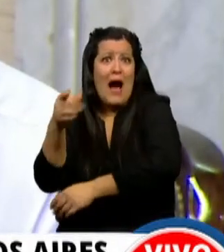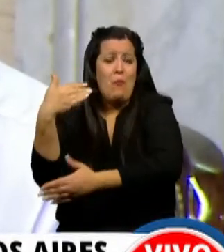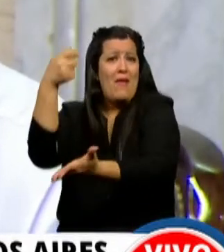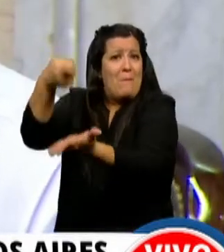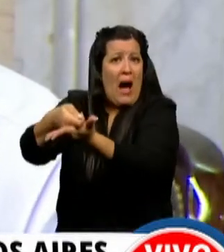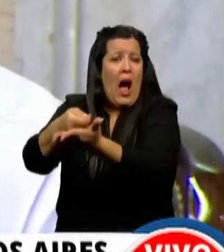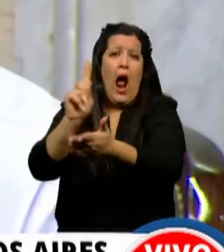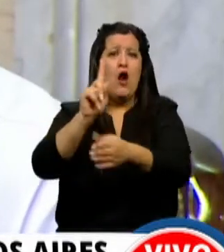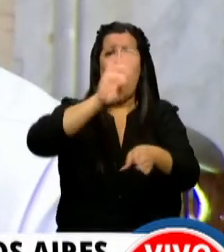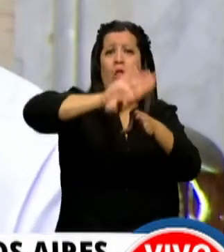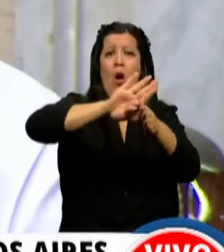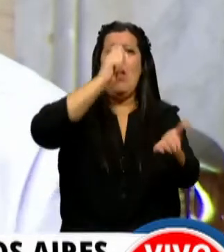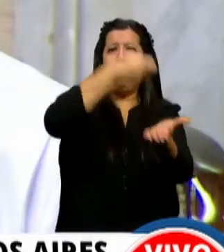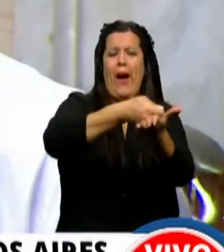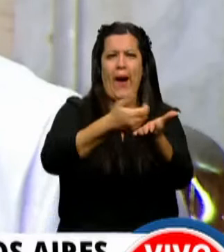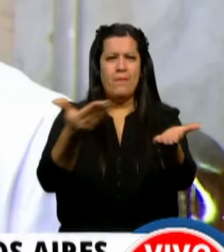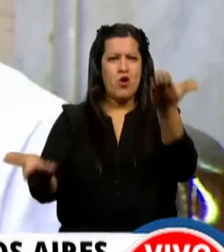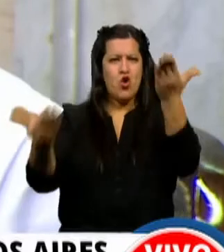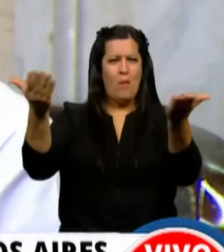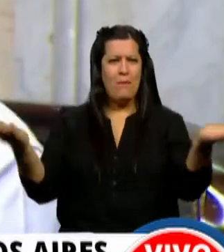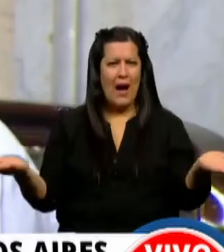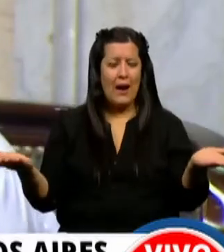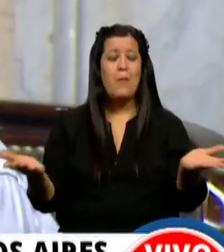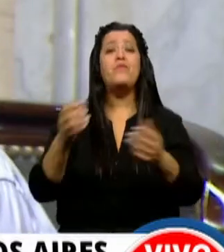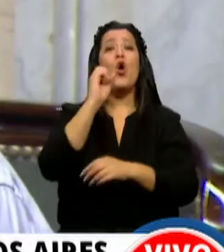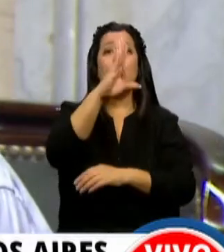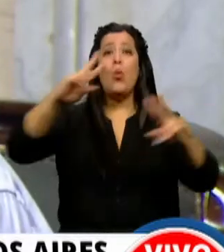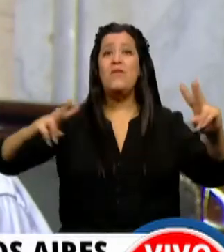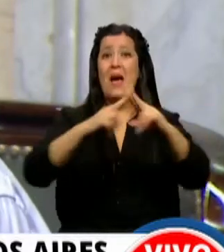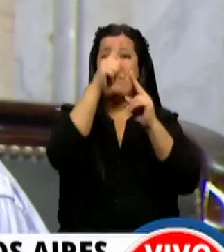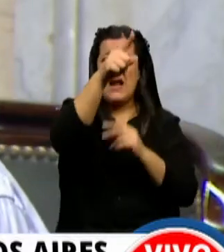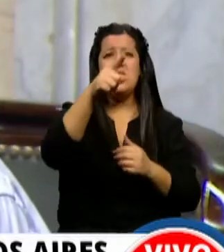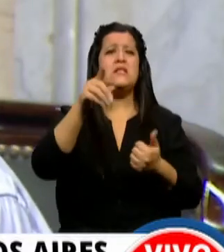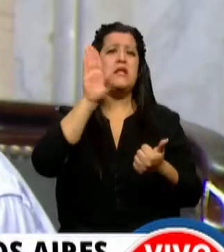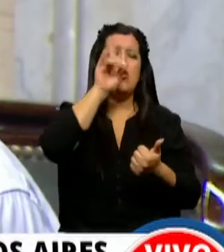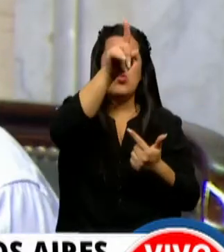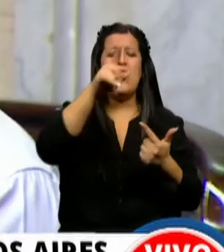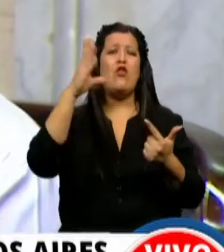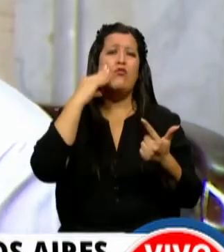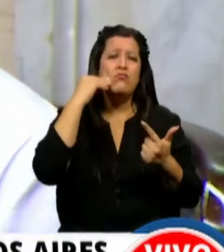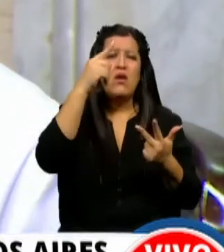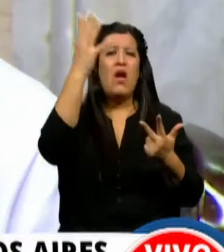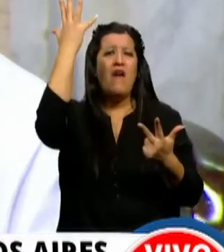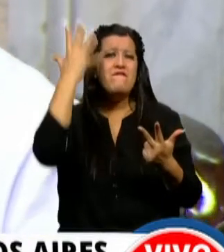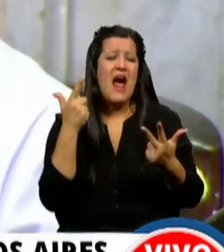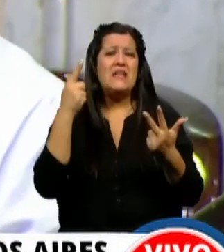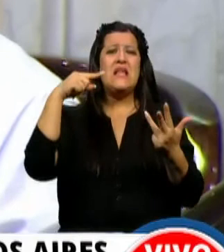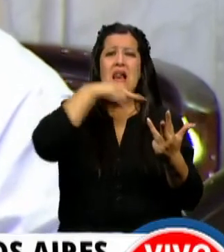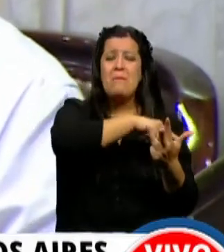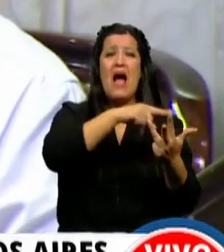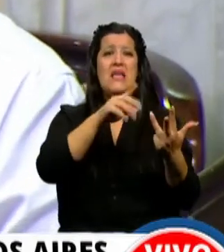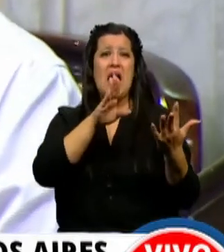Al Club de París. Club de París que integran Estados Unidos, Reino Unido, Francia, Alemania,